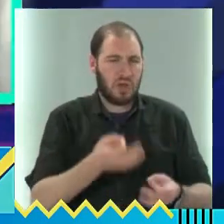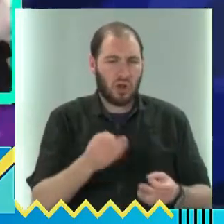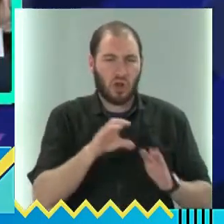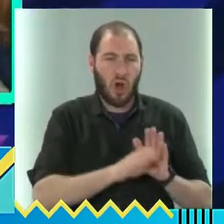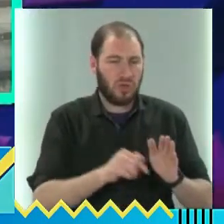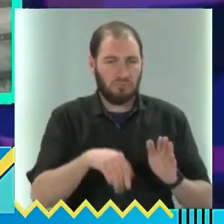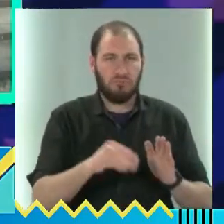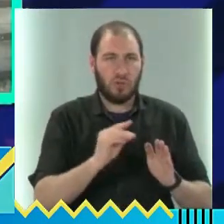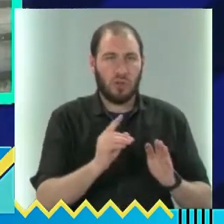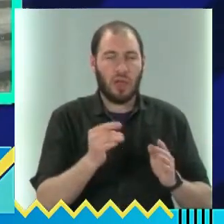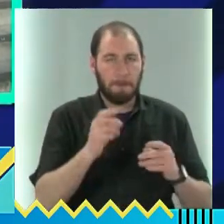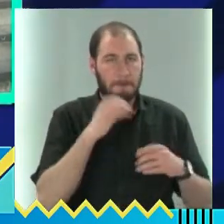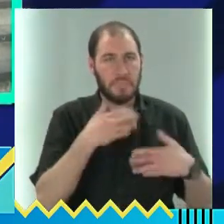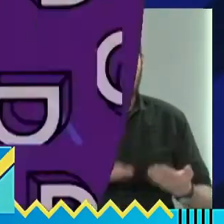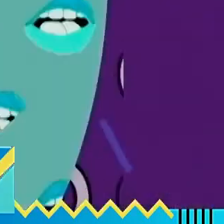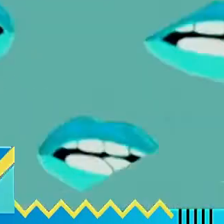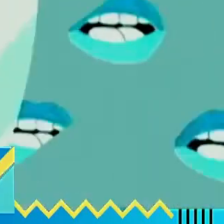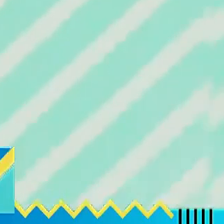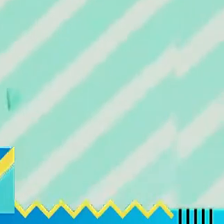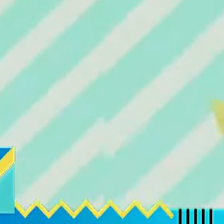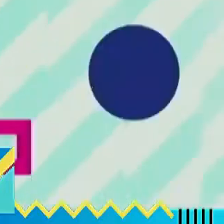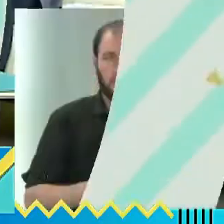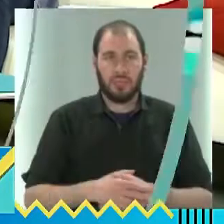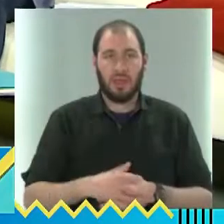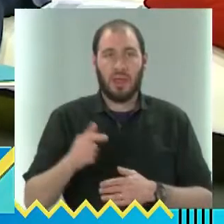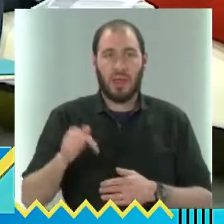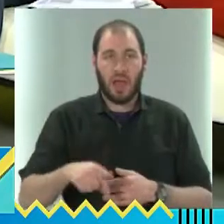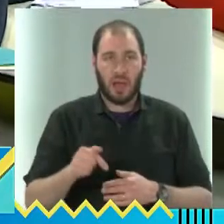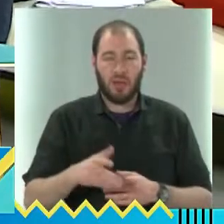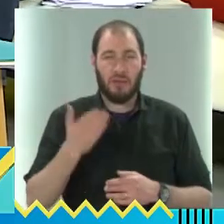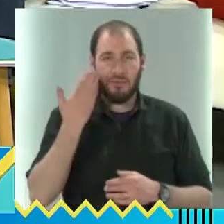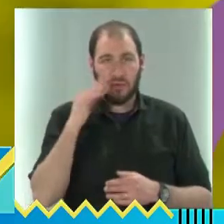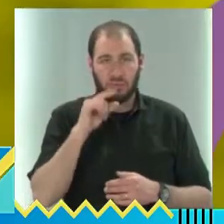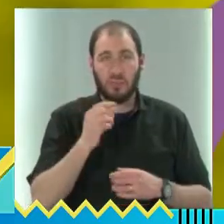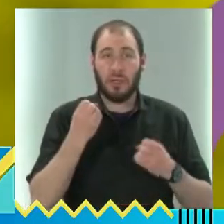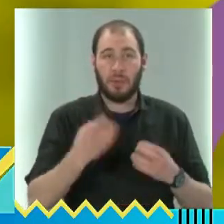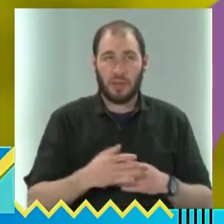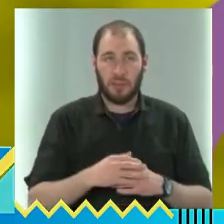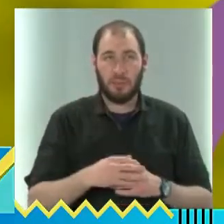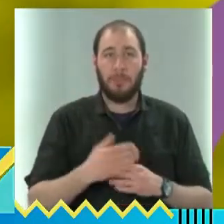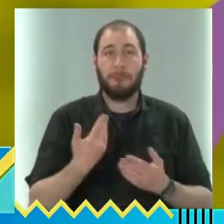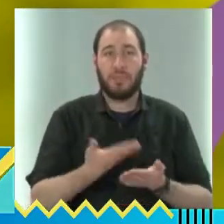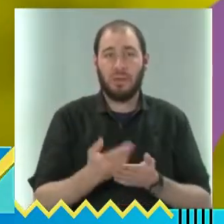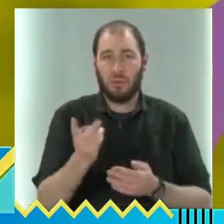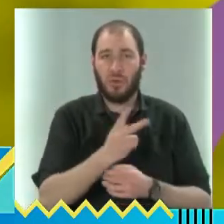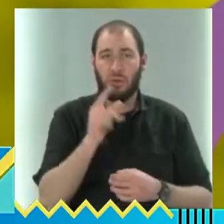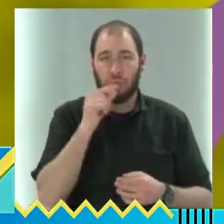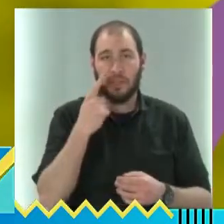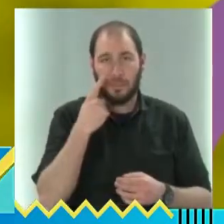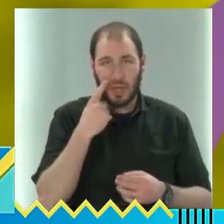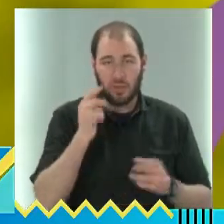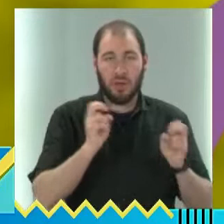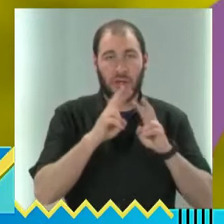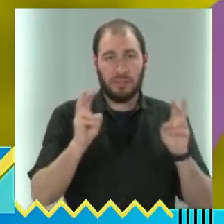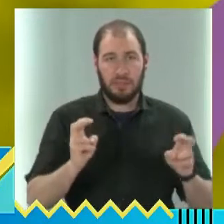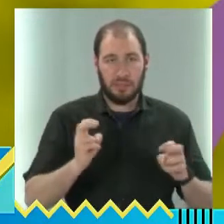el código y que podrían haber sido mejoradas. Bien. Bueno, vamos a ir a redes sociales porque les vamos a pedir que hagan un tuit en vivo en relación,